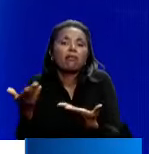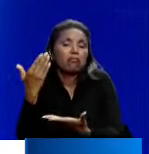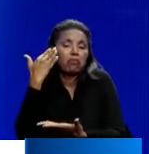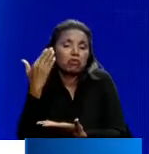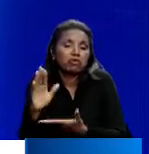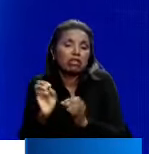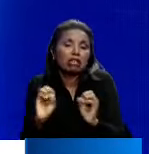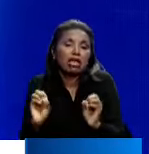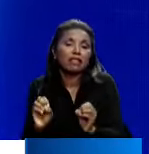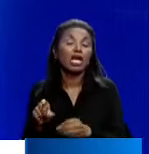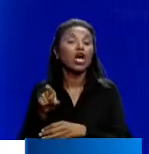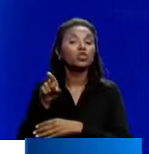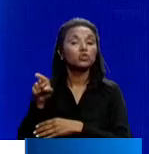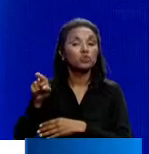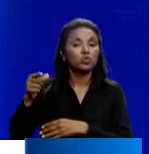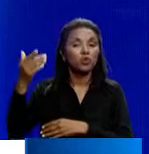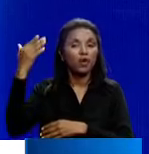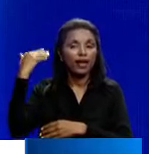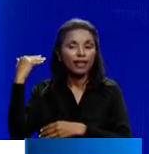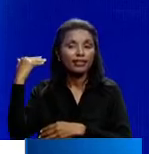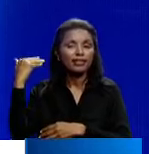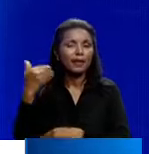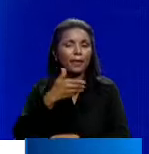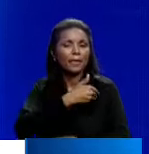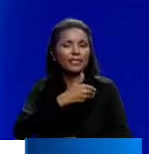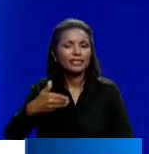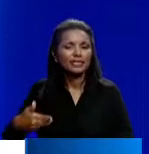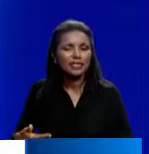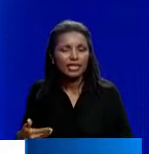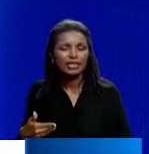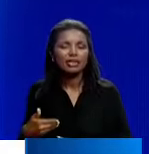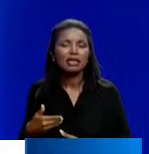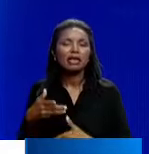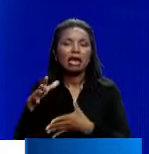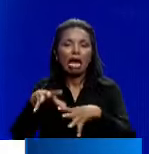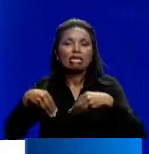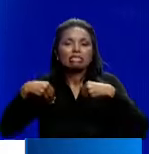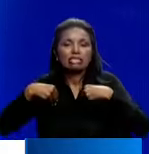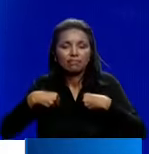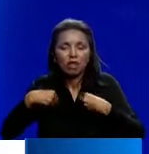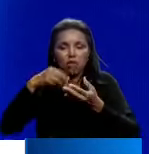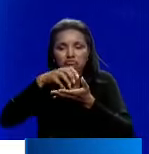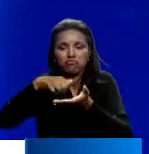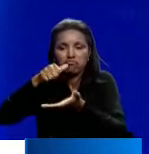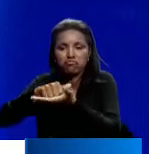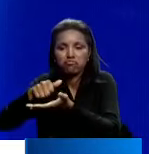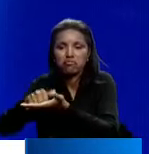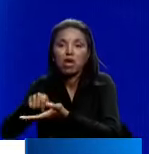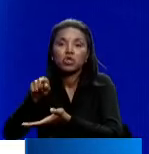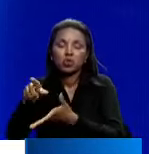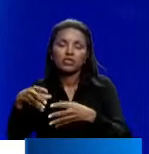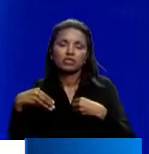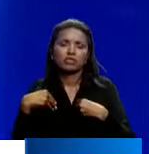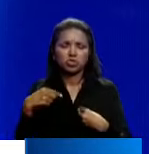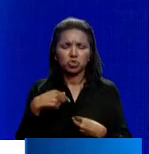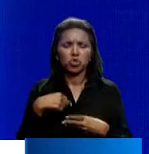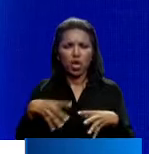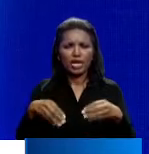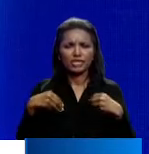años. Y tú fuiste uno de los presidentes que hizo que hubiese minería. Yo acepto el fallo de la Corte. Eso